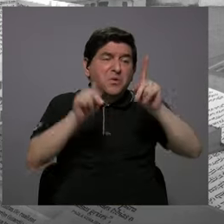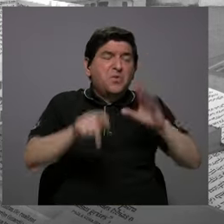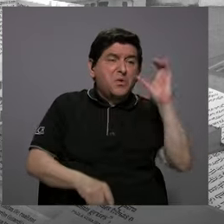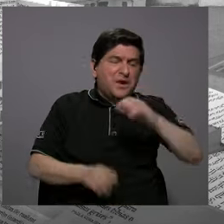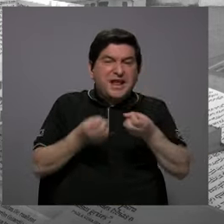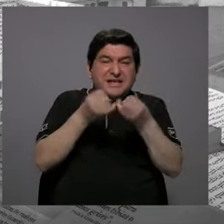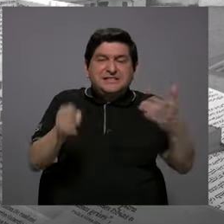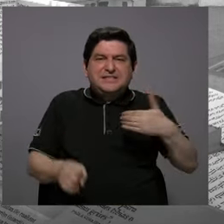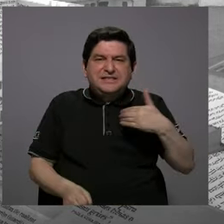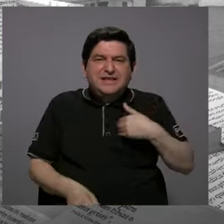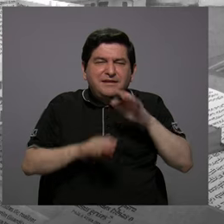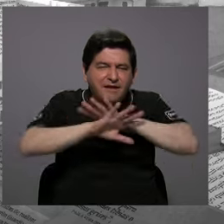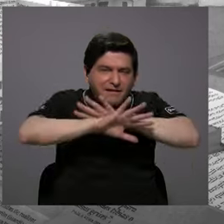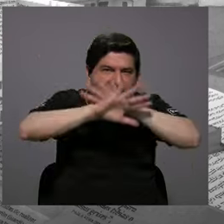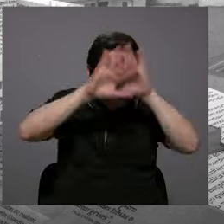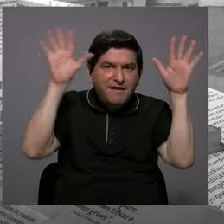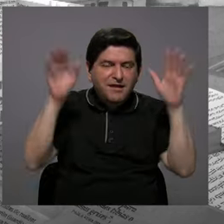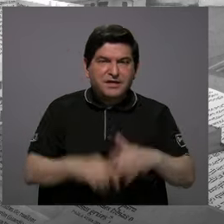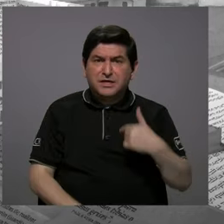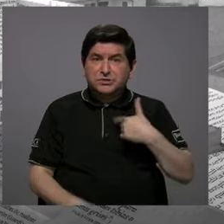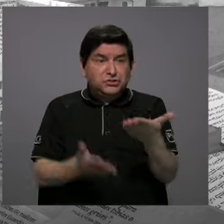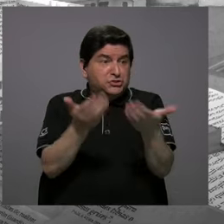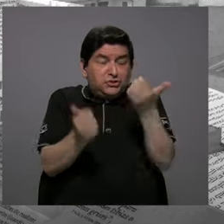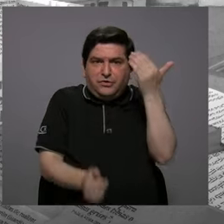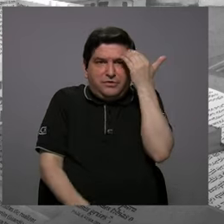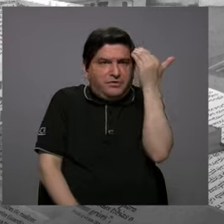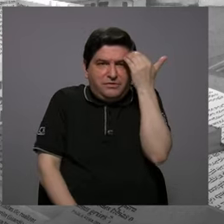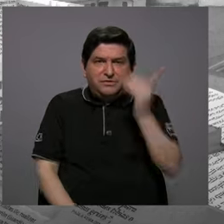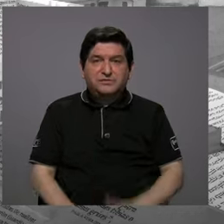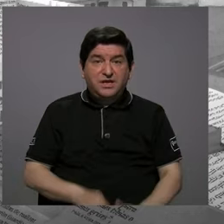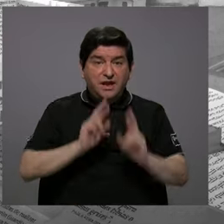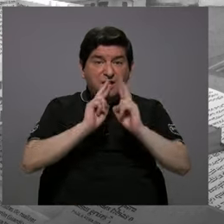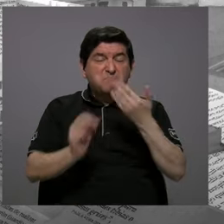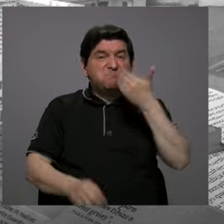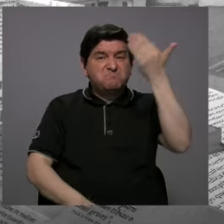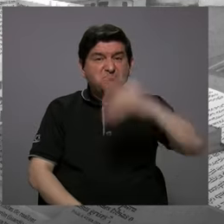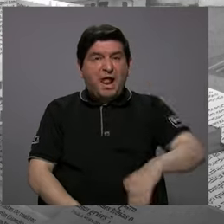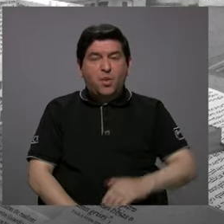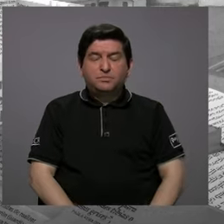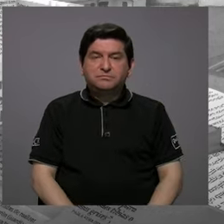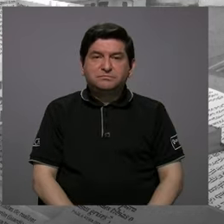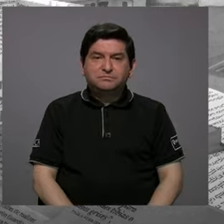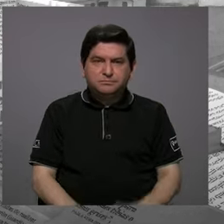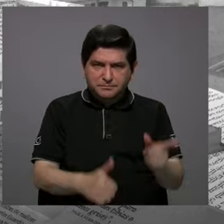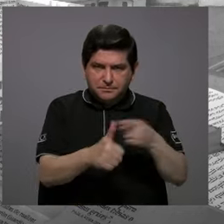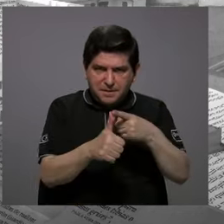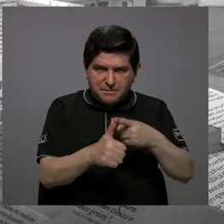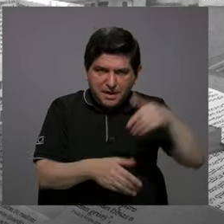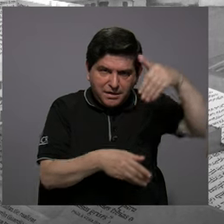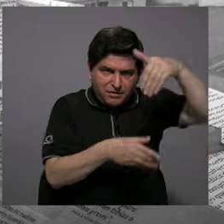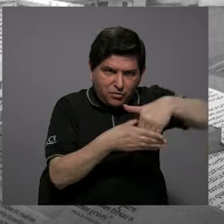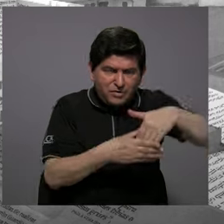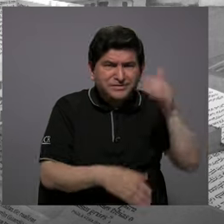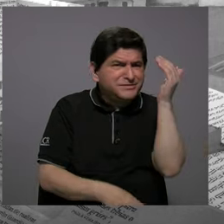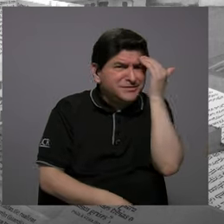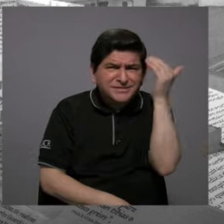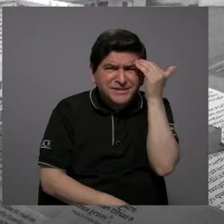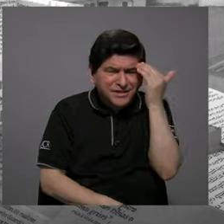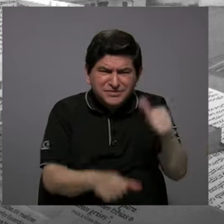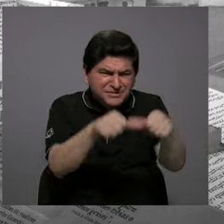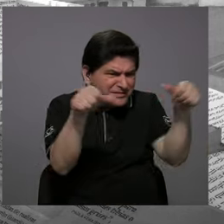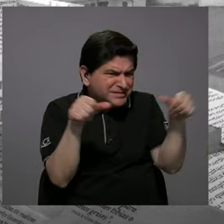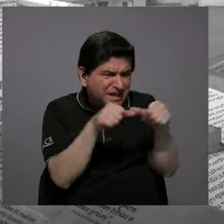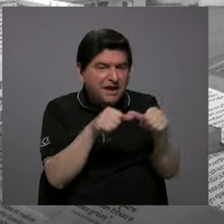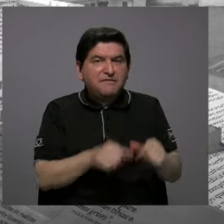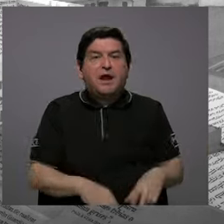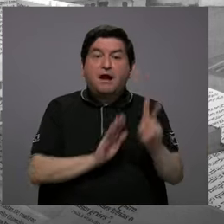tener un foco si yo no sé qu Quiero buscar el resultado es malo entonces hay que empezar a meterse si no conocen estas disciplinas